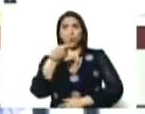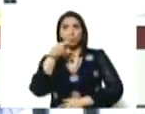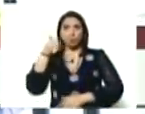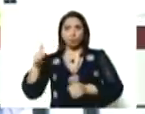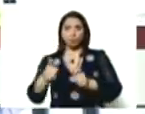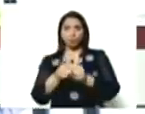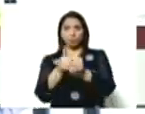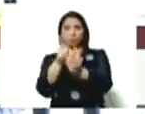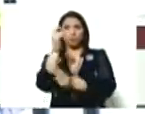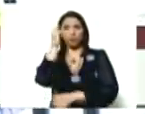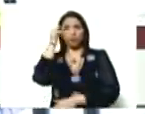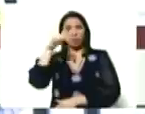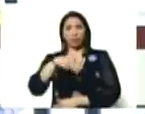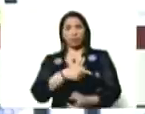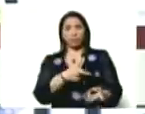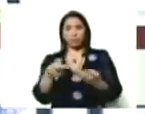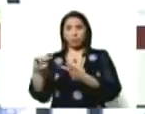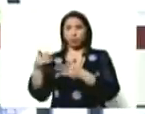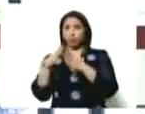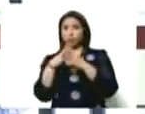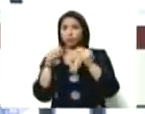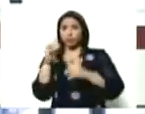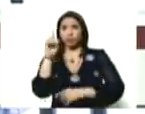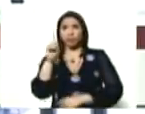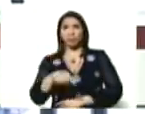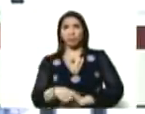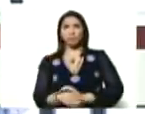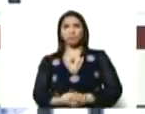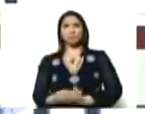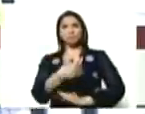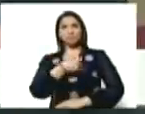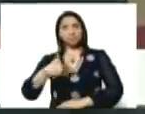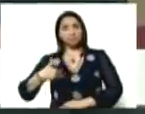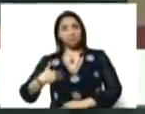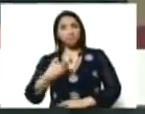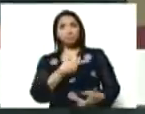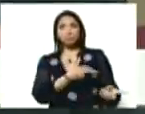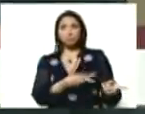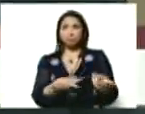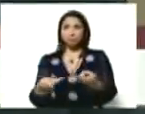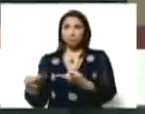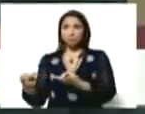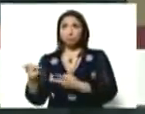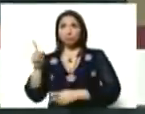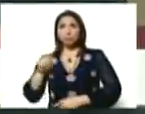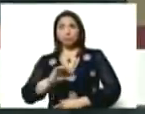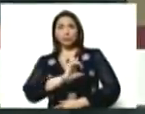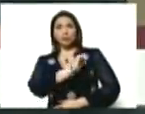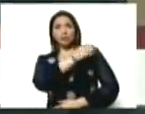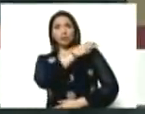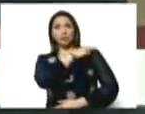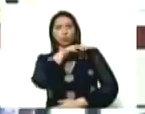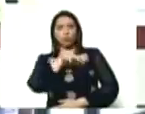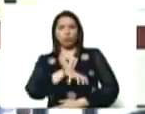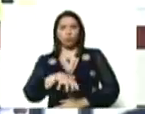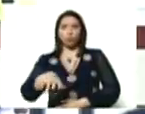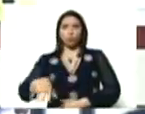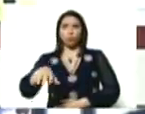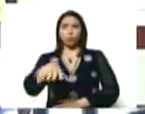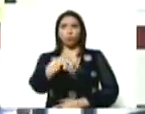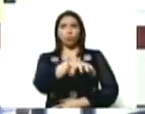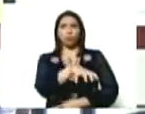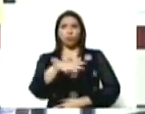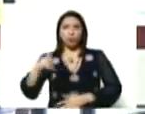hoy, bienvenidos todos. También quisiera darle la bienvenida a los directores regionales, coordinadores regionales